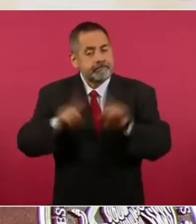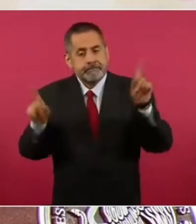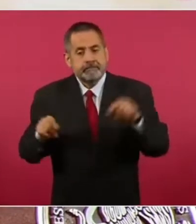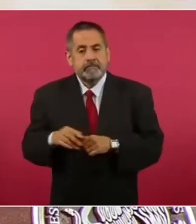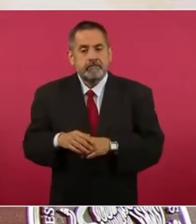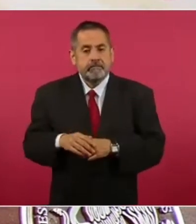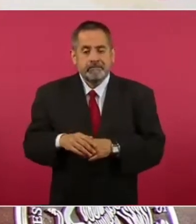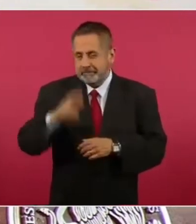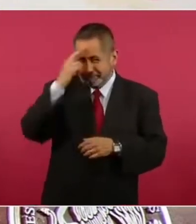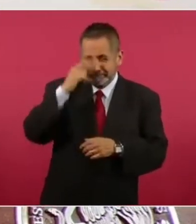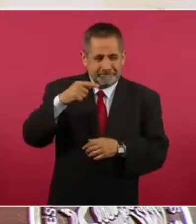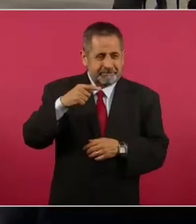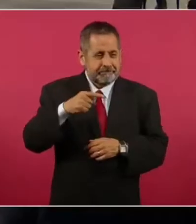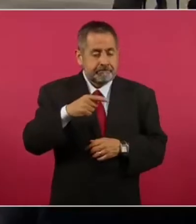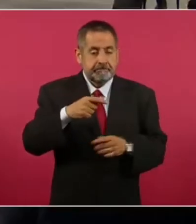recibimos